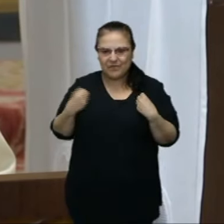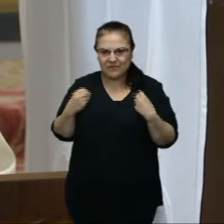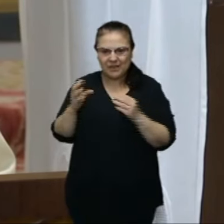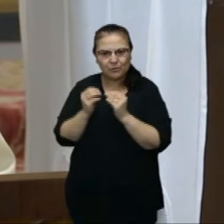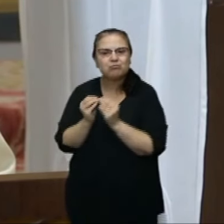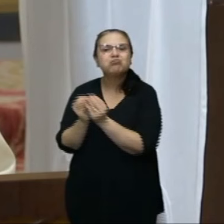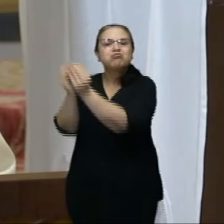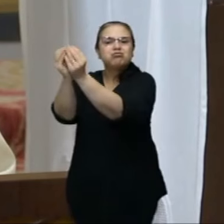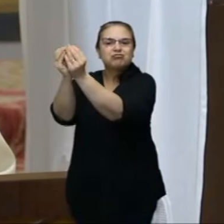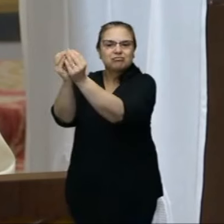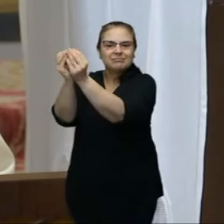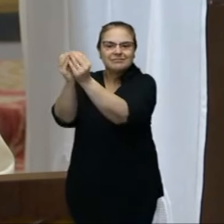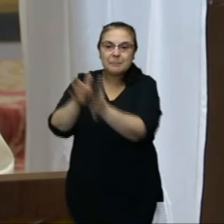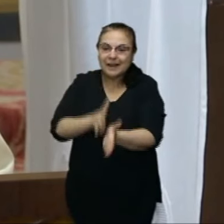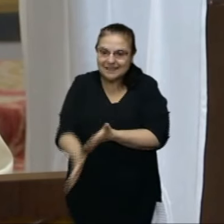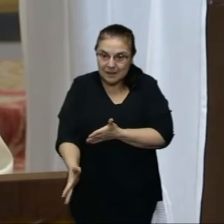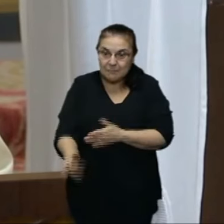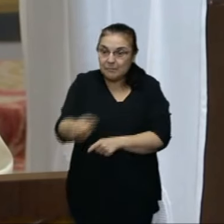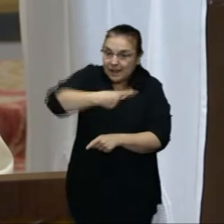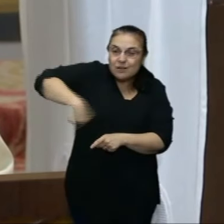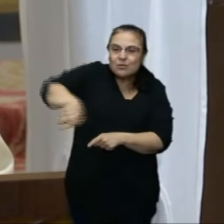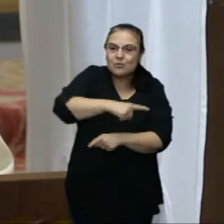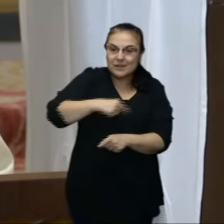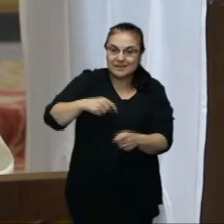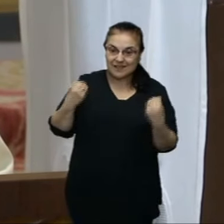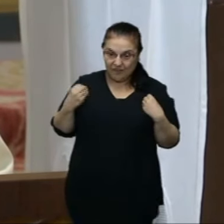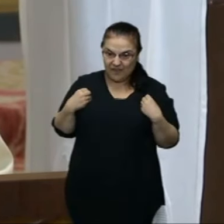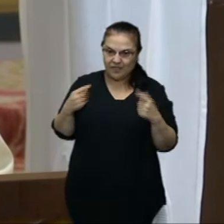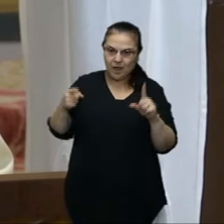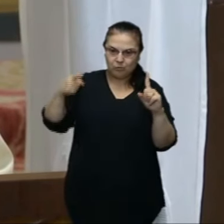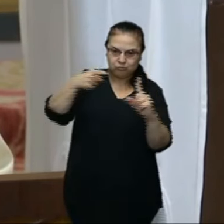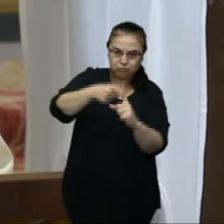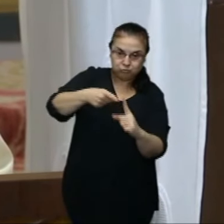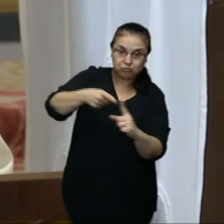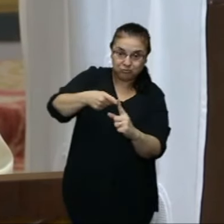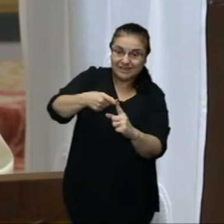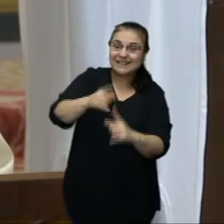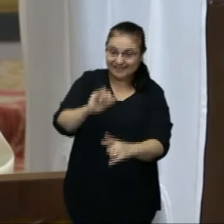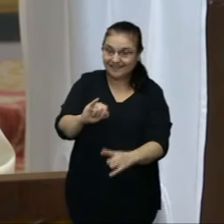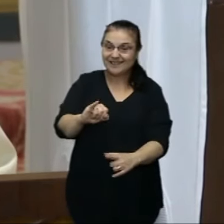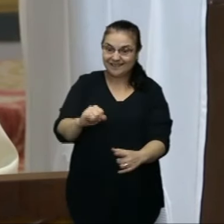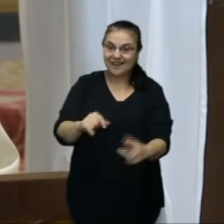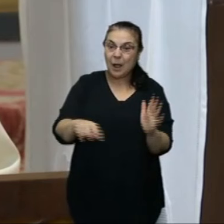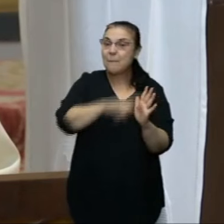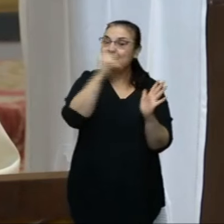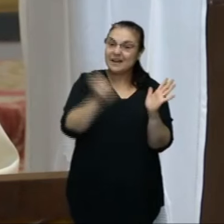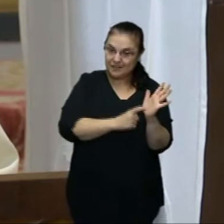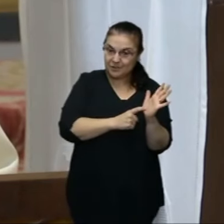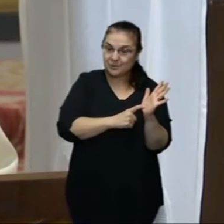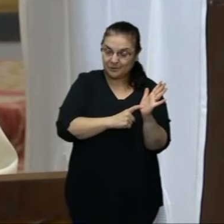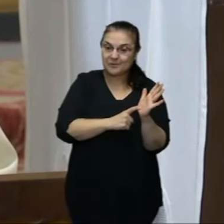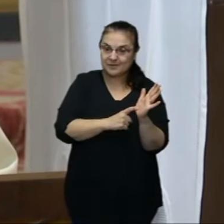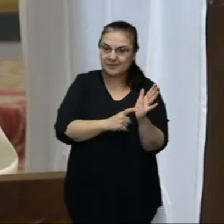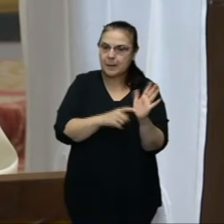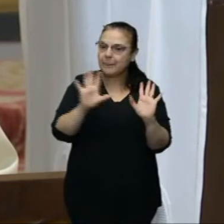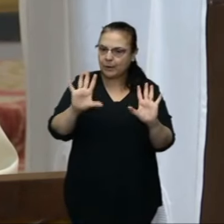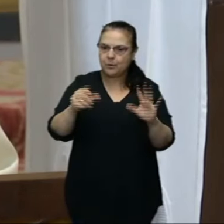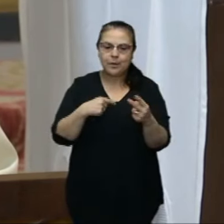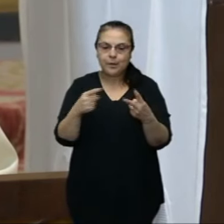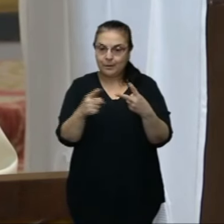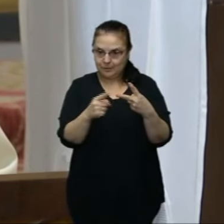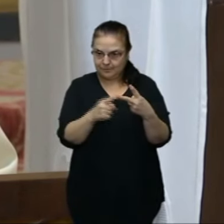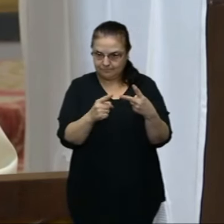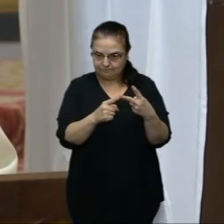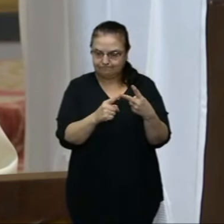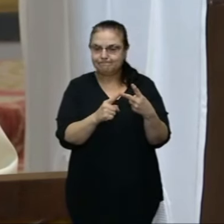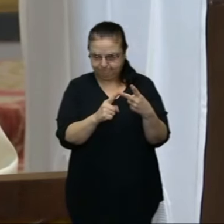Nuestra vida tiene sentido, plenitud de sentido. Pero hay otro aspecto también muy